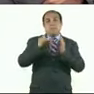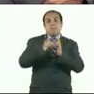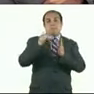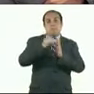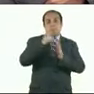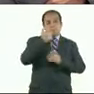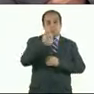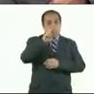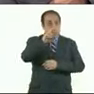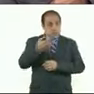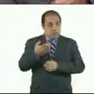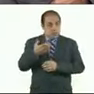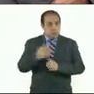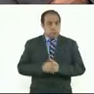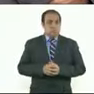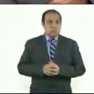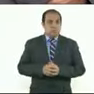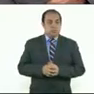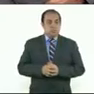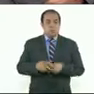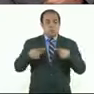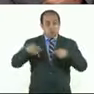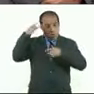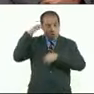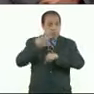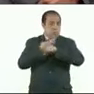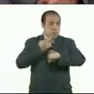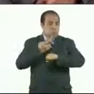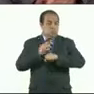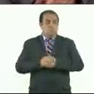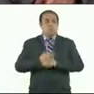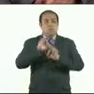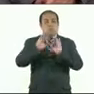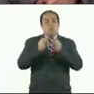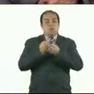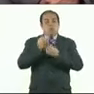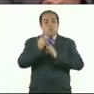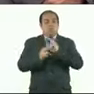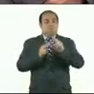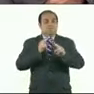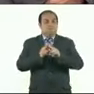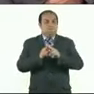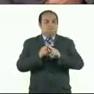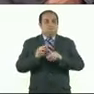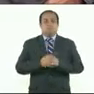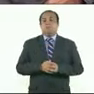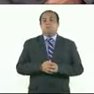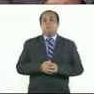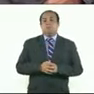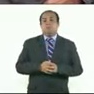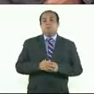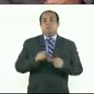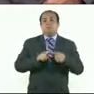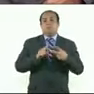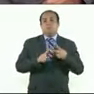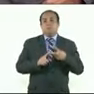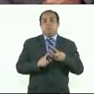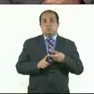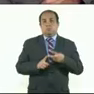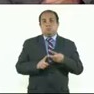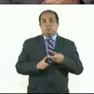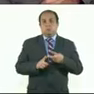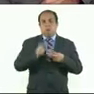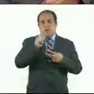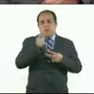reciben directamente tanto los adultos mayores de forma universal, como lo que significa el